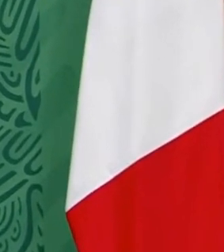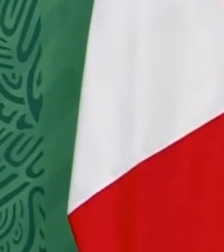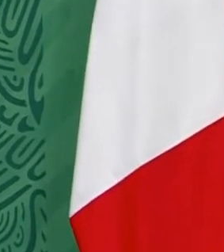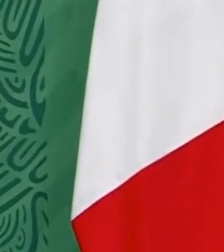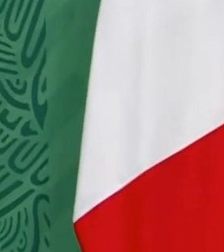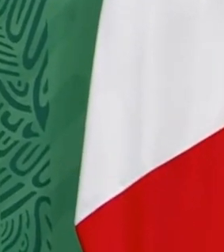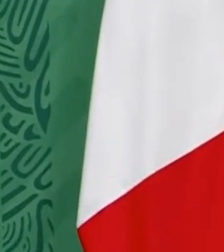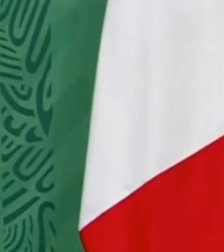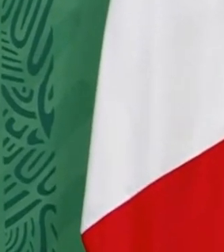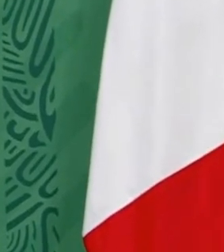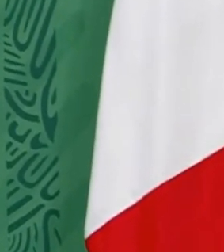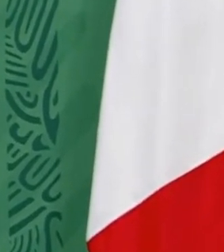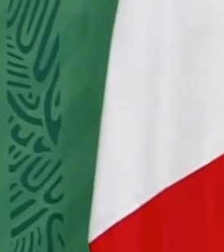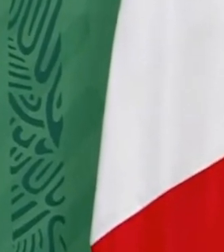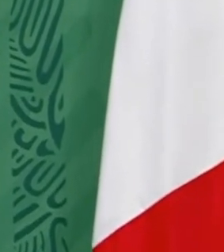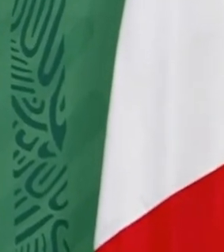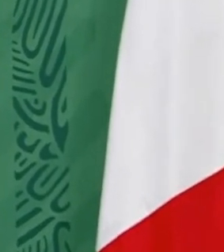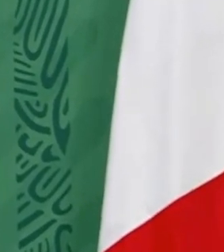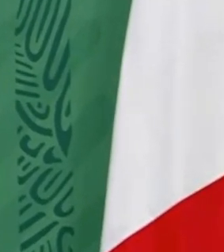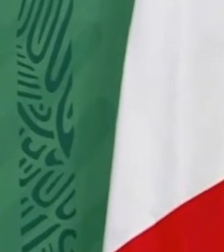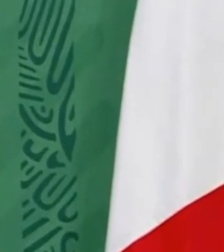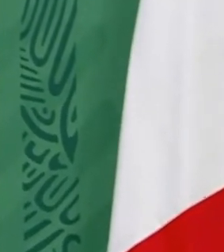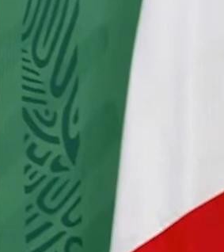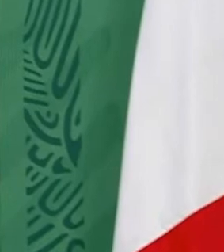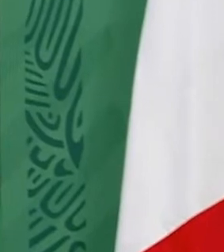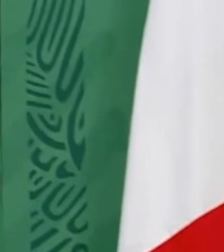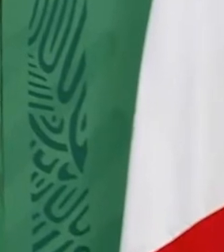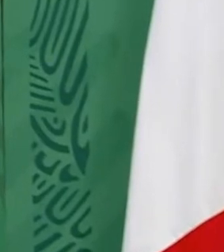¿Cuánto es la inversión?